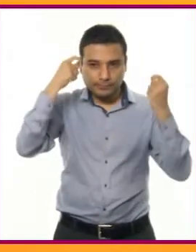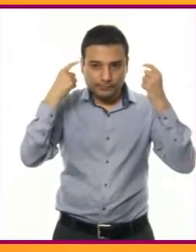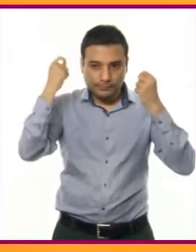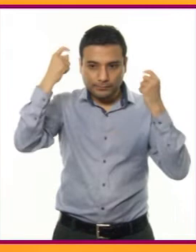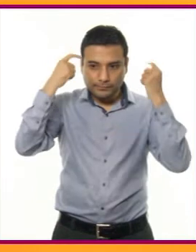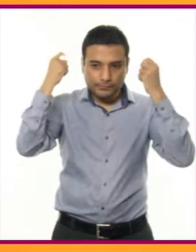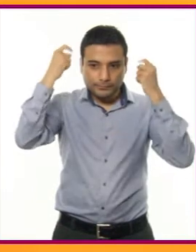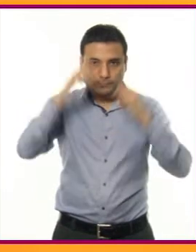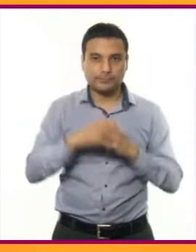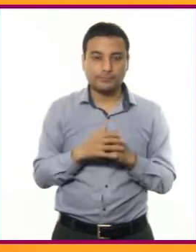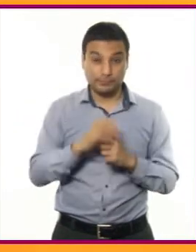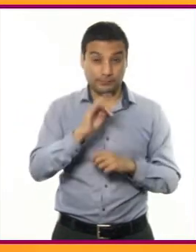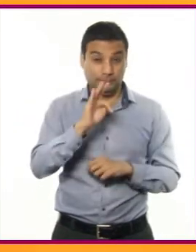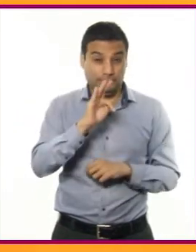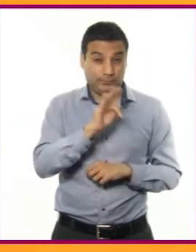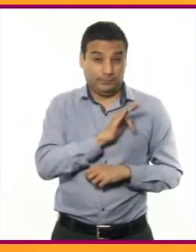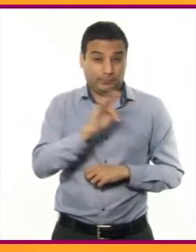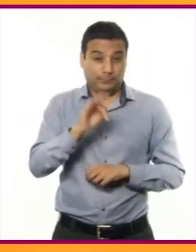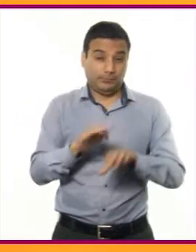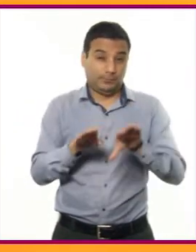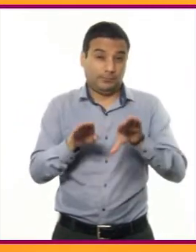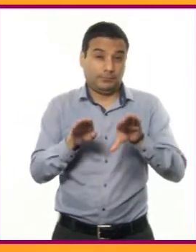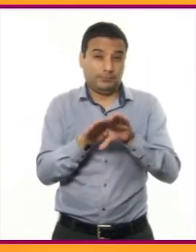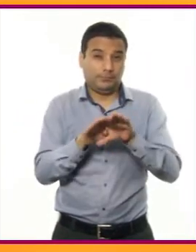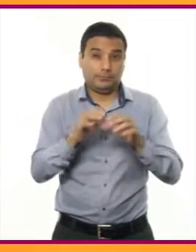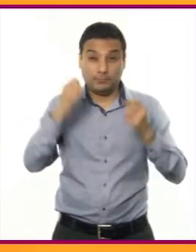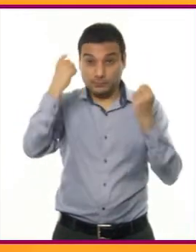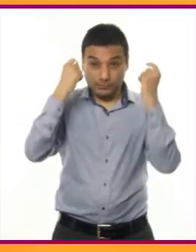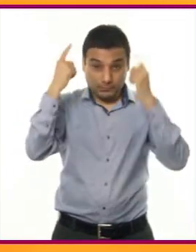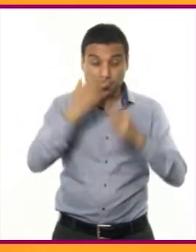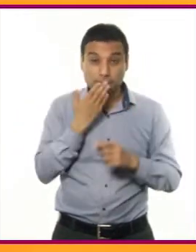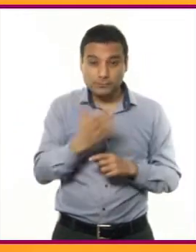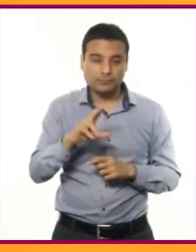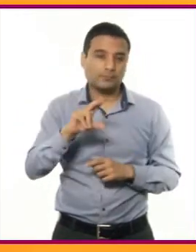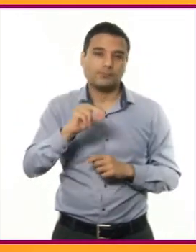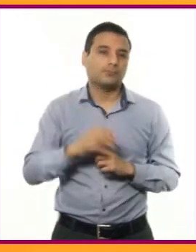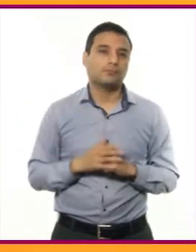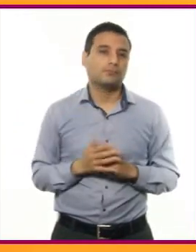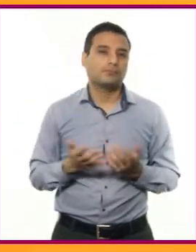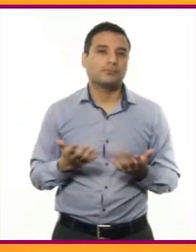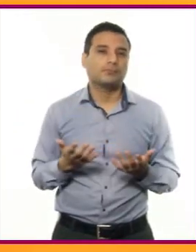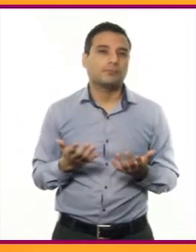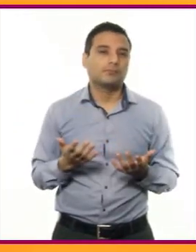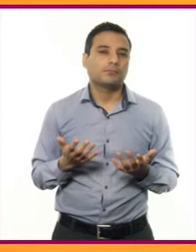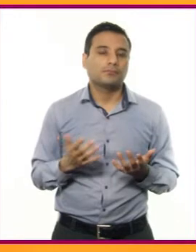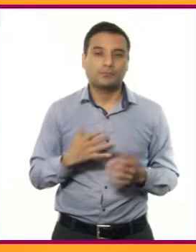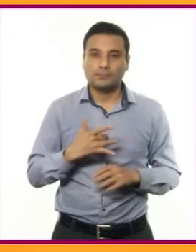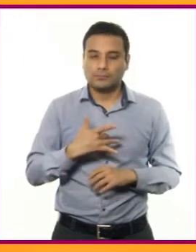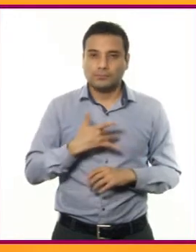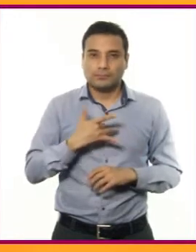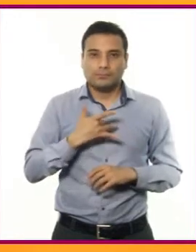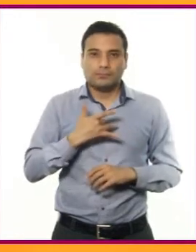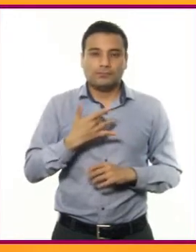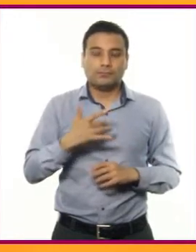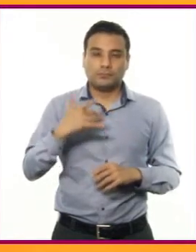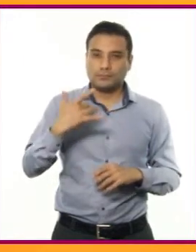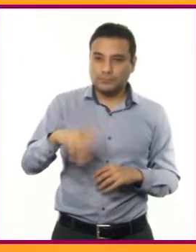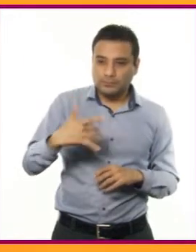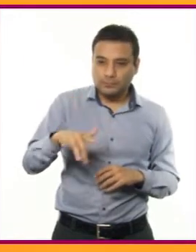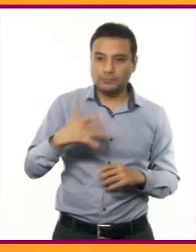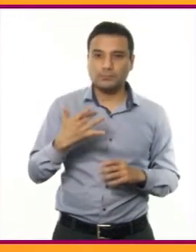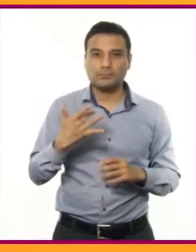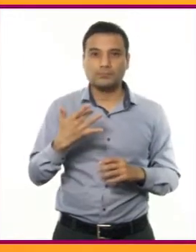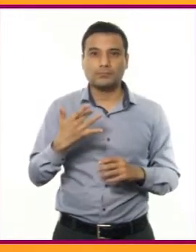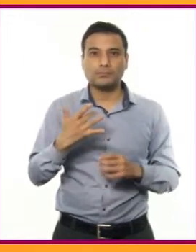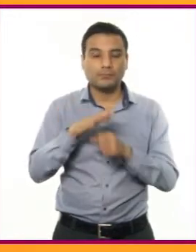neuronas disparar excesivamente los neurotransmisores, controlando así algunas sensaciones como el dolor, el